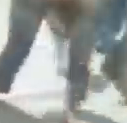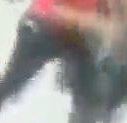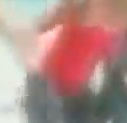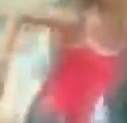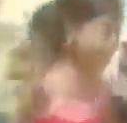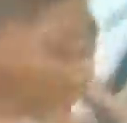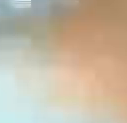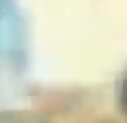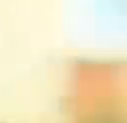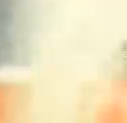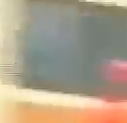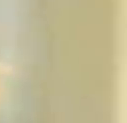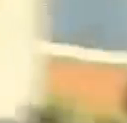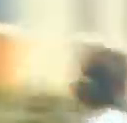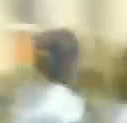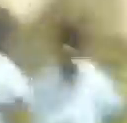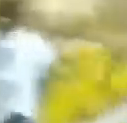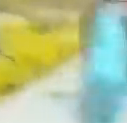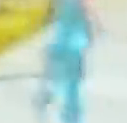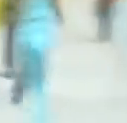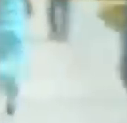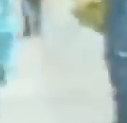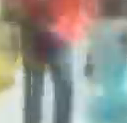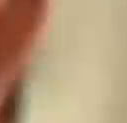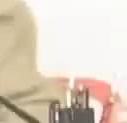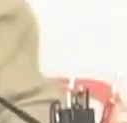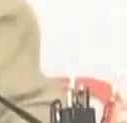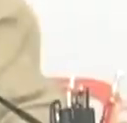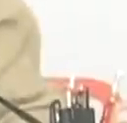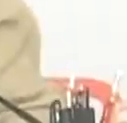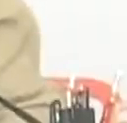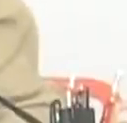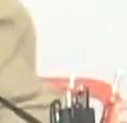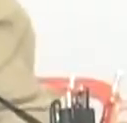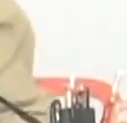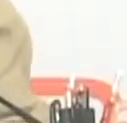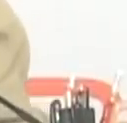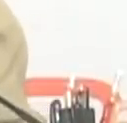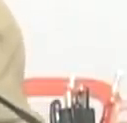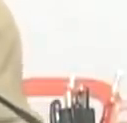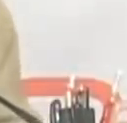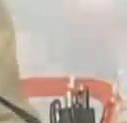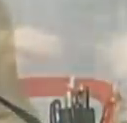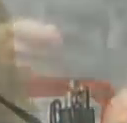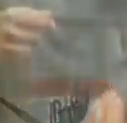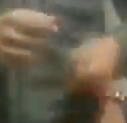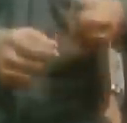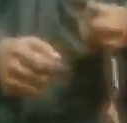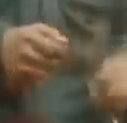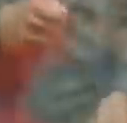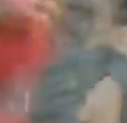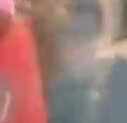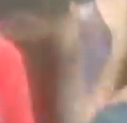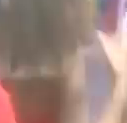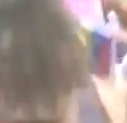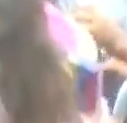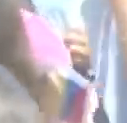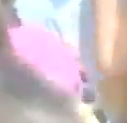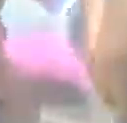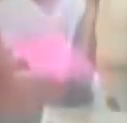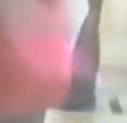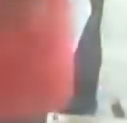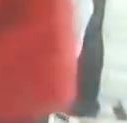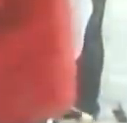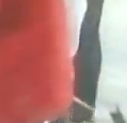con tu visión sincera de futuro. Viene remontando el Amazonas, el grito rebelde